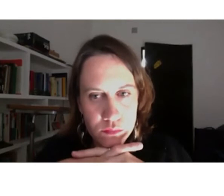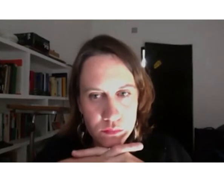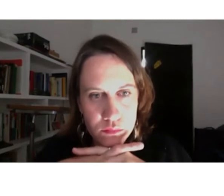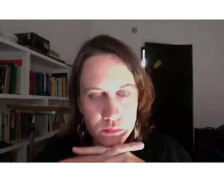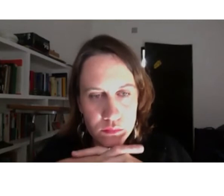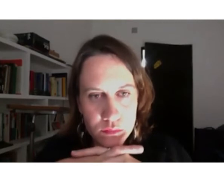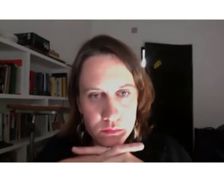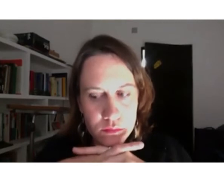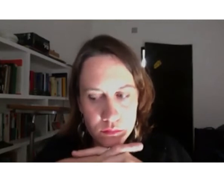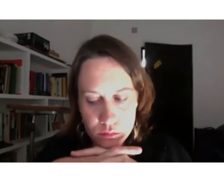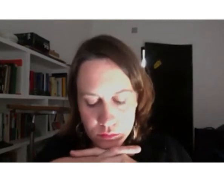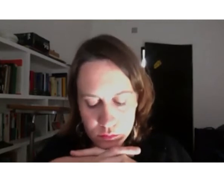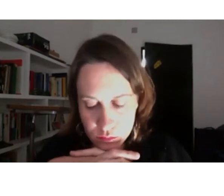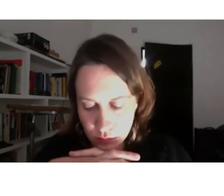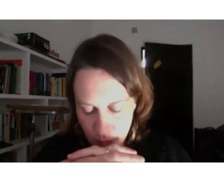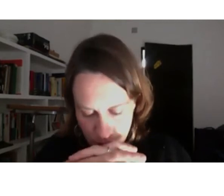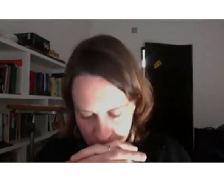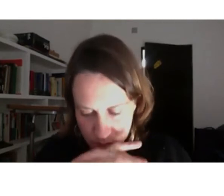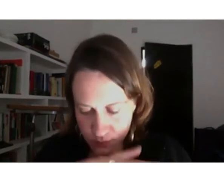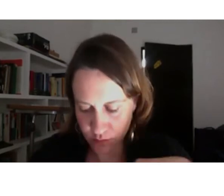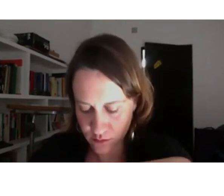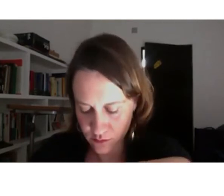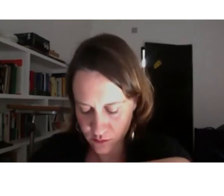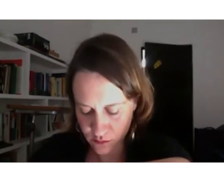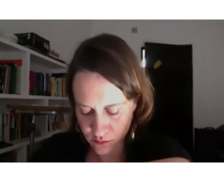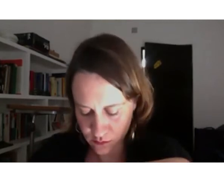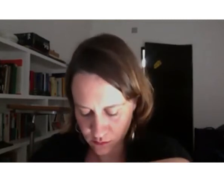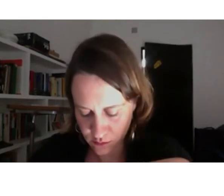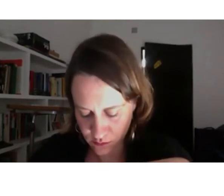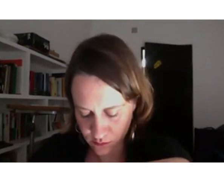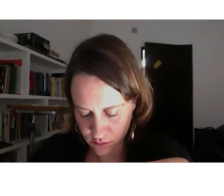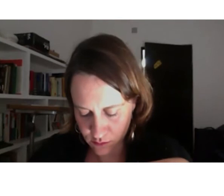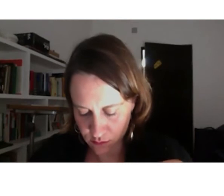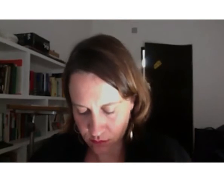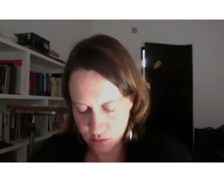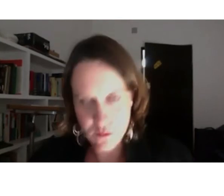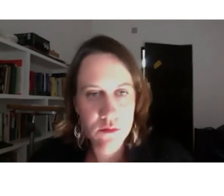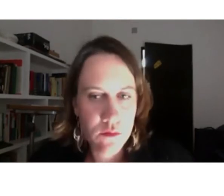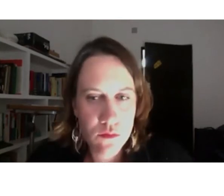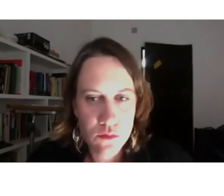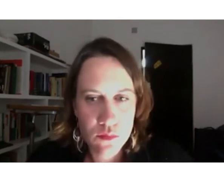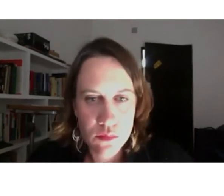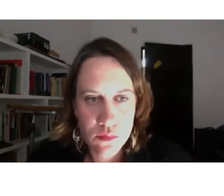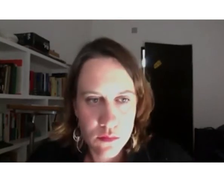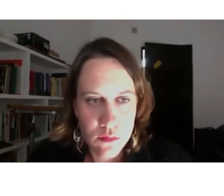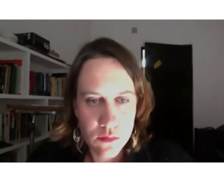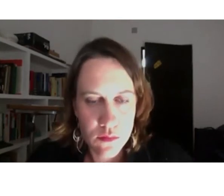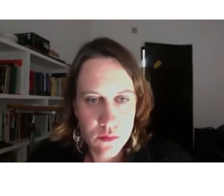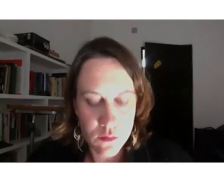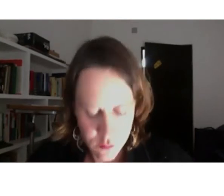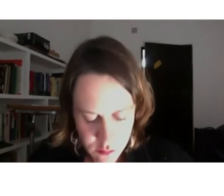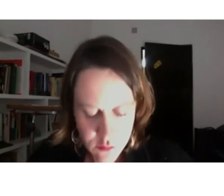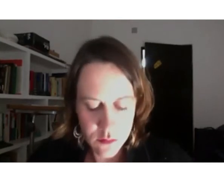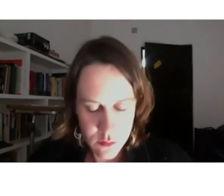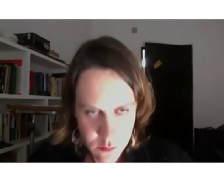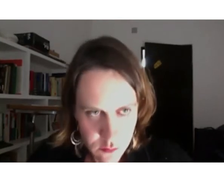las canciones, pues de pronto estamos escribiendo sobre historias que no son propias, pero también justo a partir